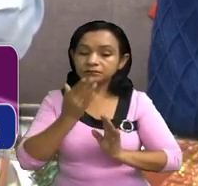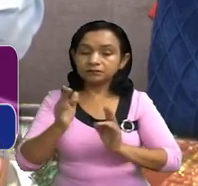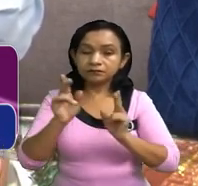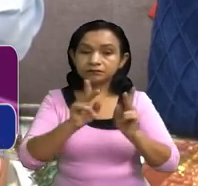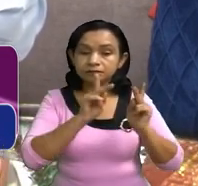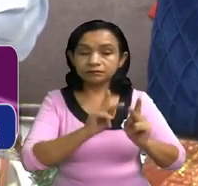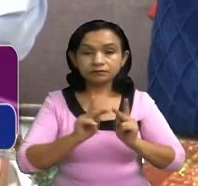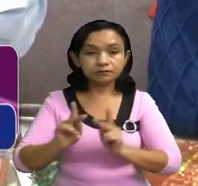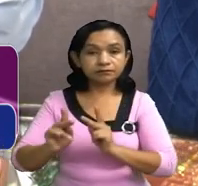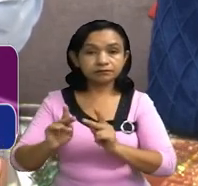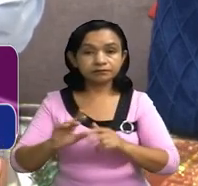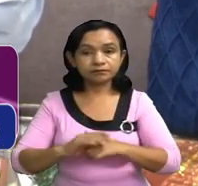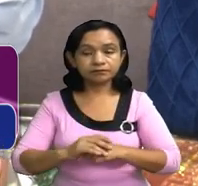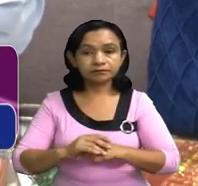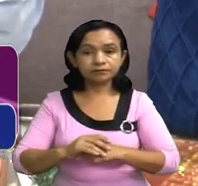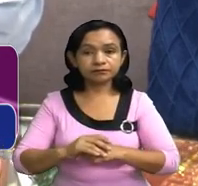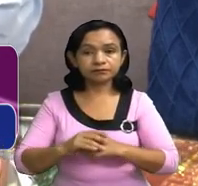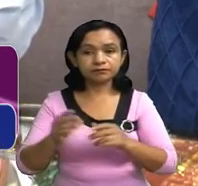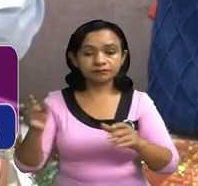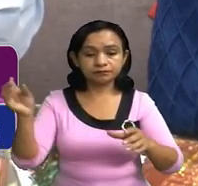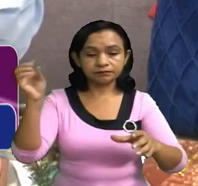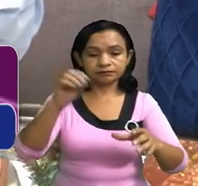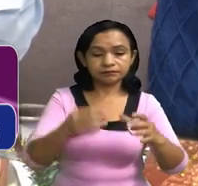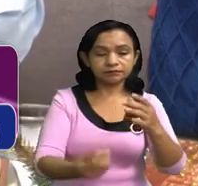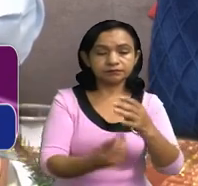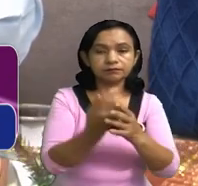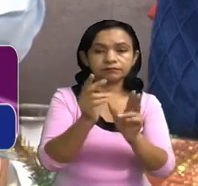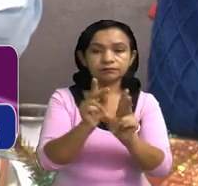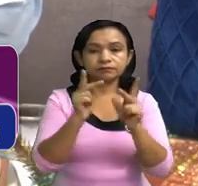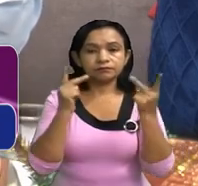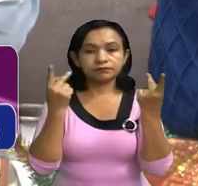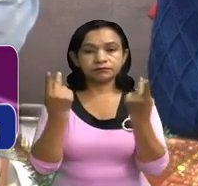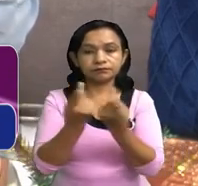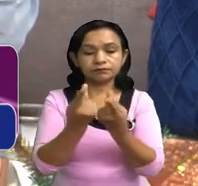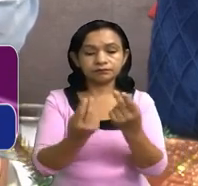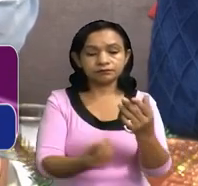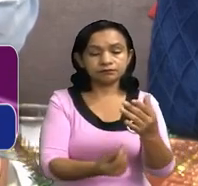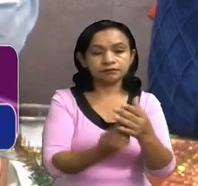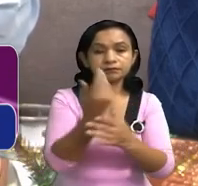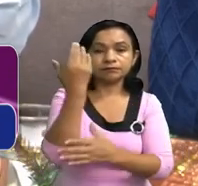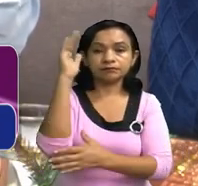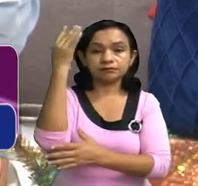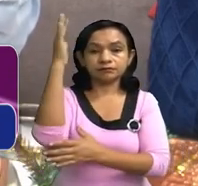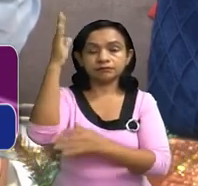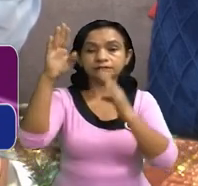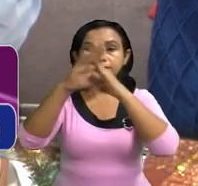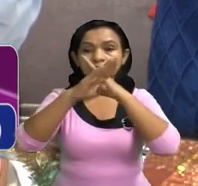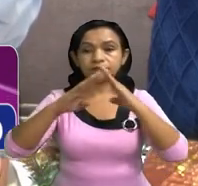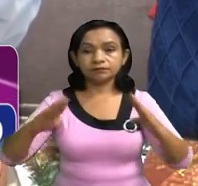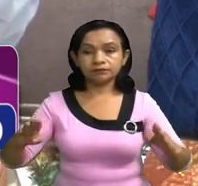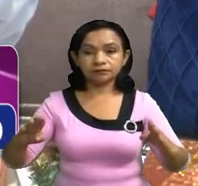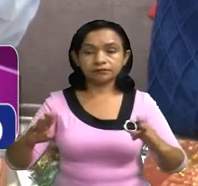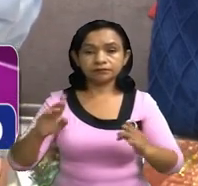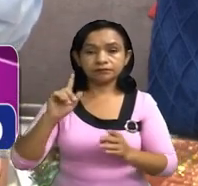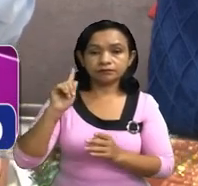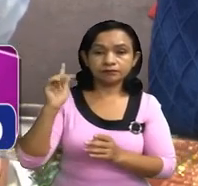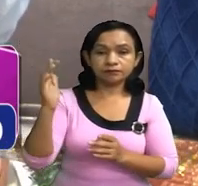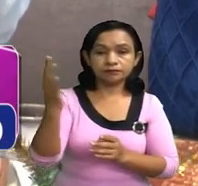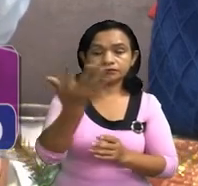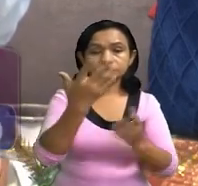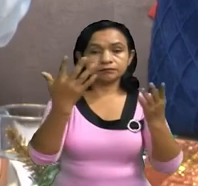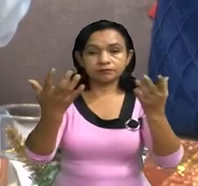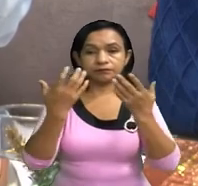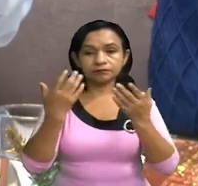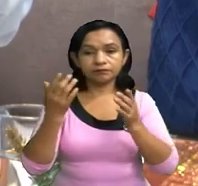inocencia. Siembra, hermano pueblo nicaragüense, siembra el árbol de la paz por doquiera que